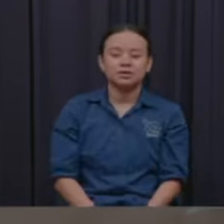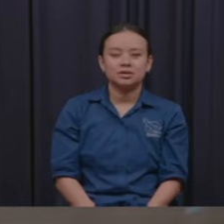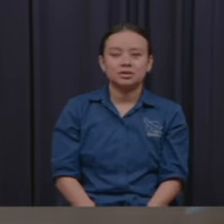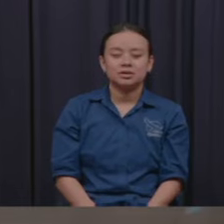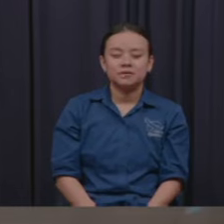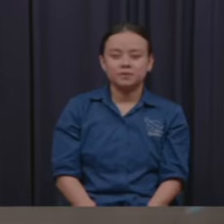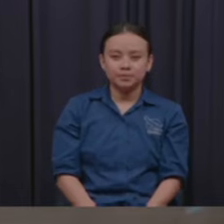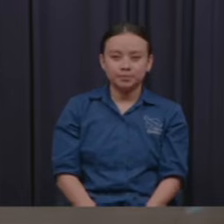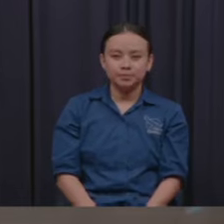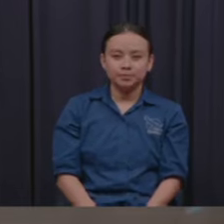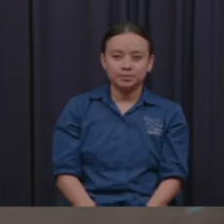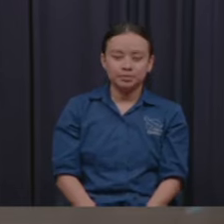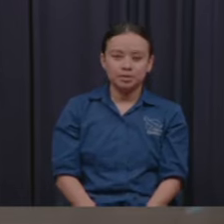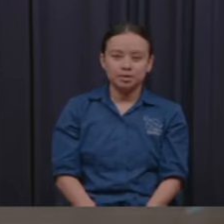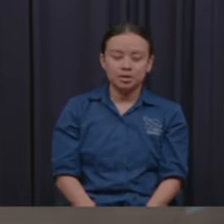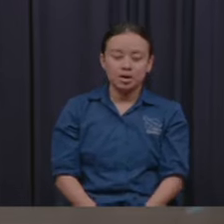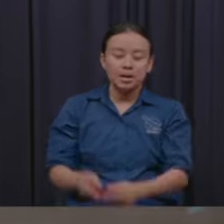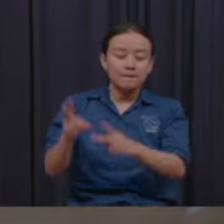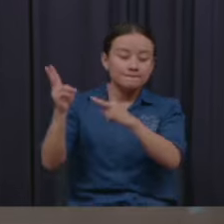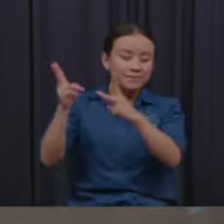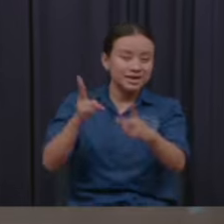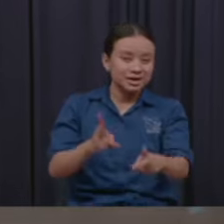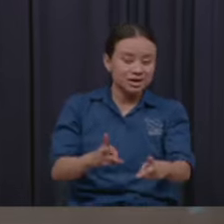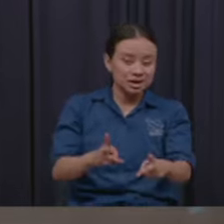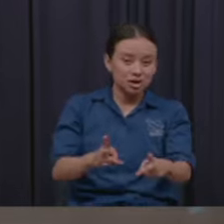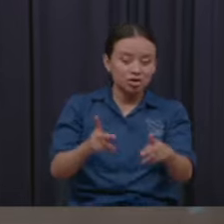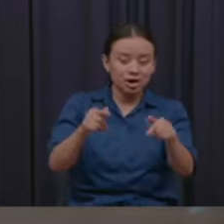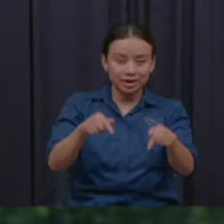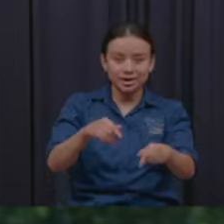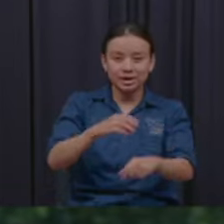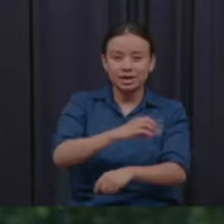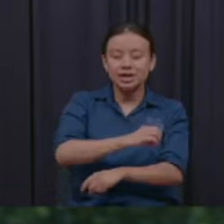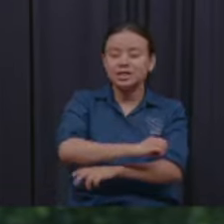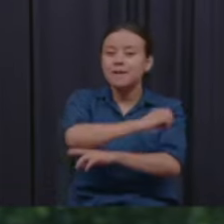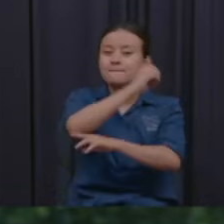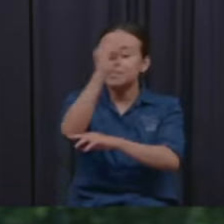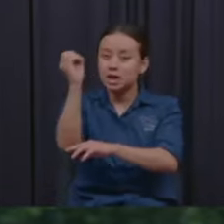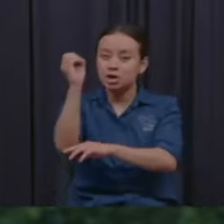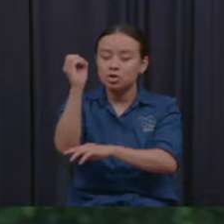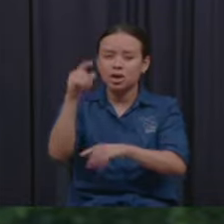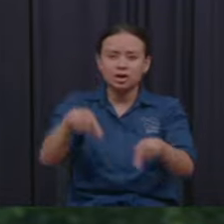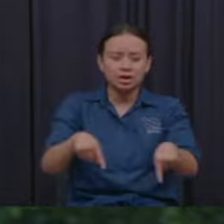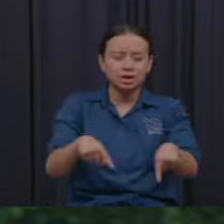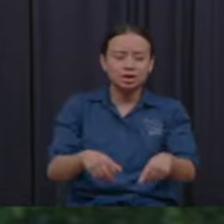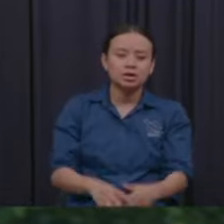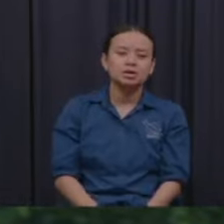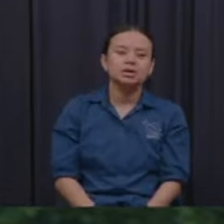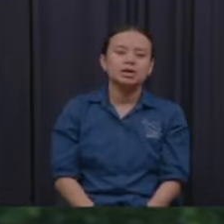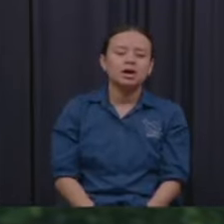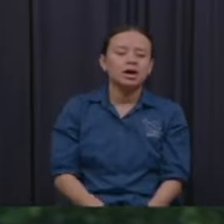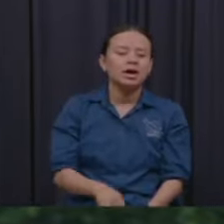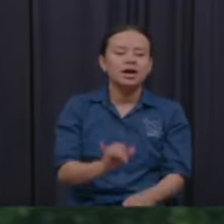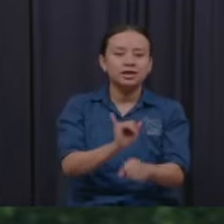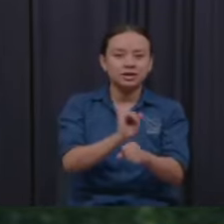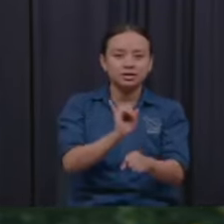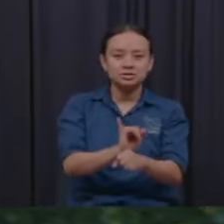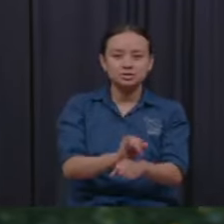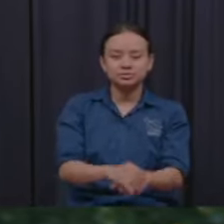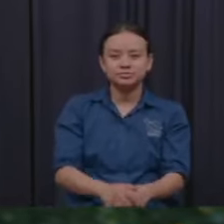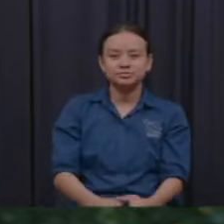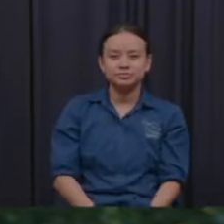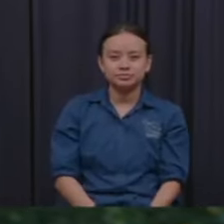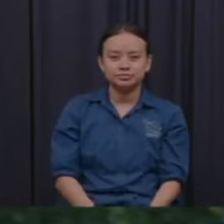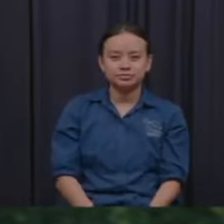ya pues vinieron temprano, agradecemos mucho el esfuerzo. Sé que es un esfuerzo. Otros ya